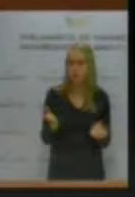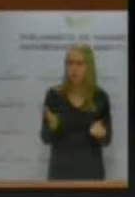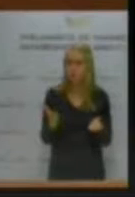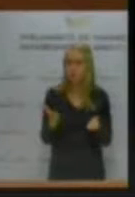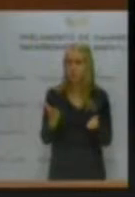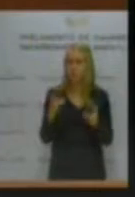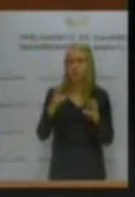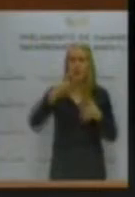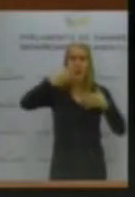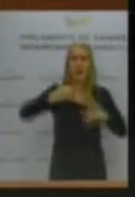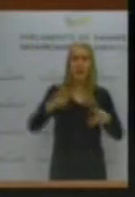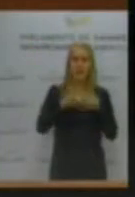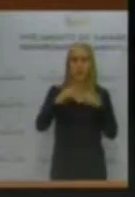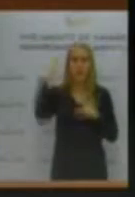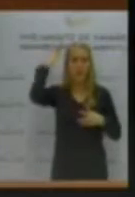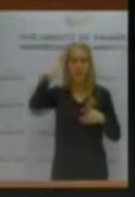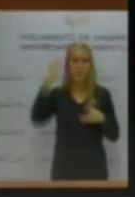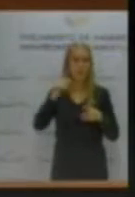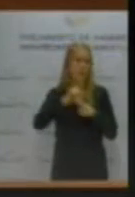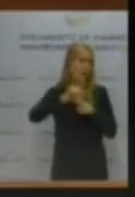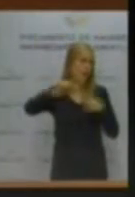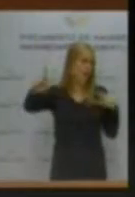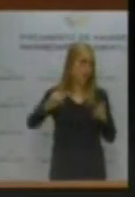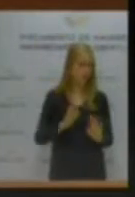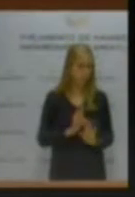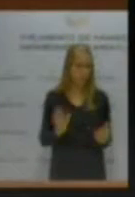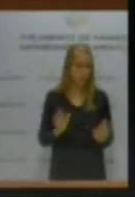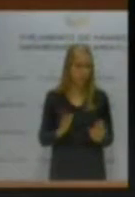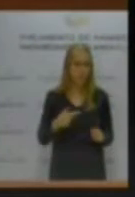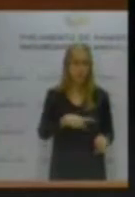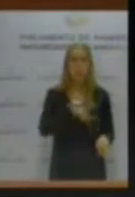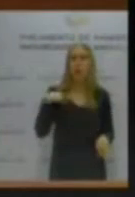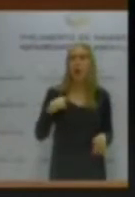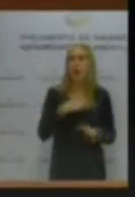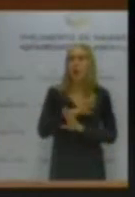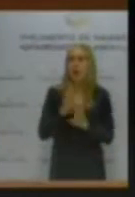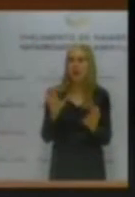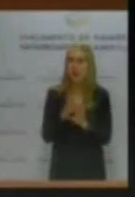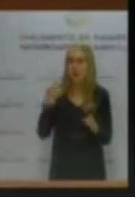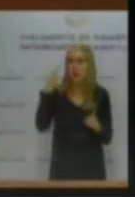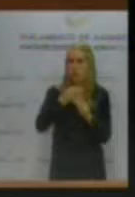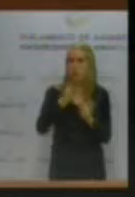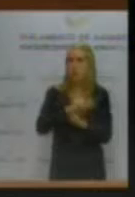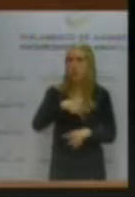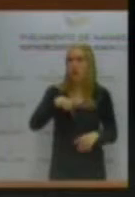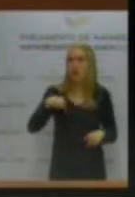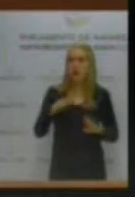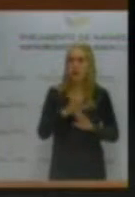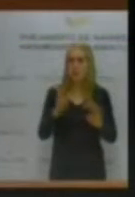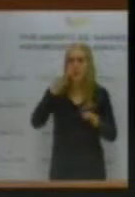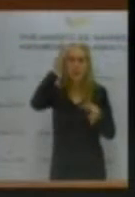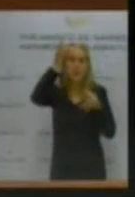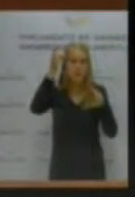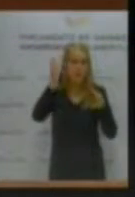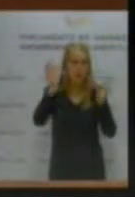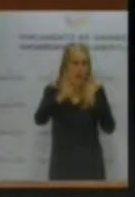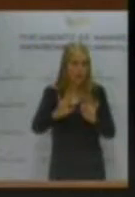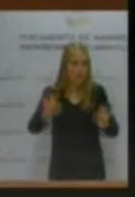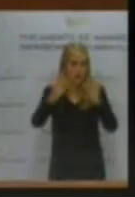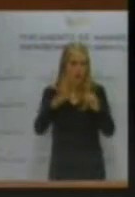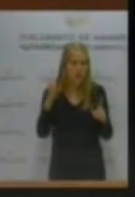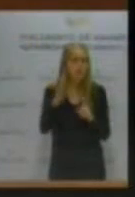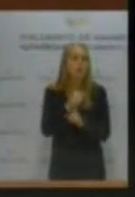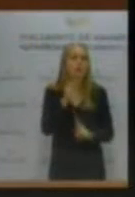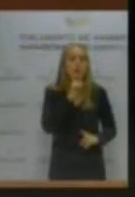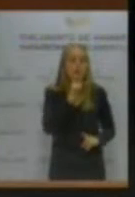de la realidad social de Navarra. Es muy genérica, marcando objetivos, sin concretar cómo se va a conseguir dichos